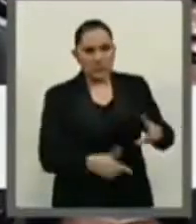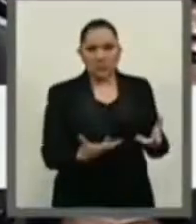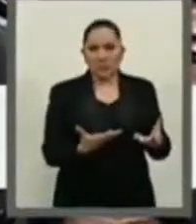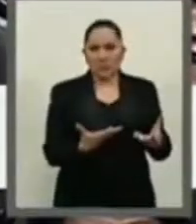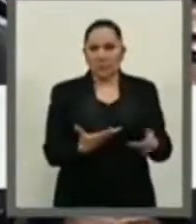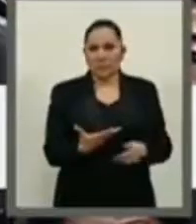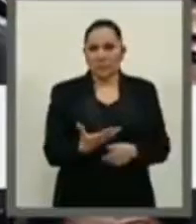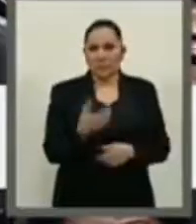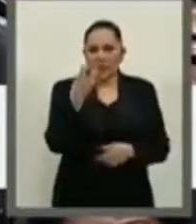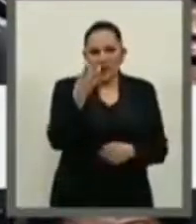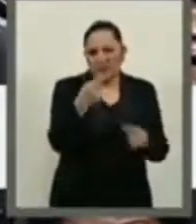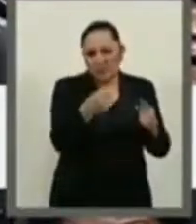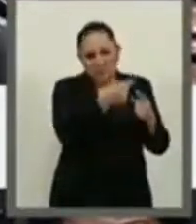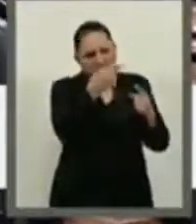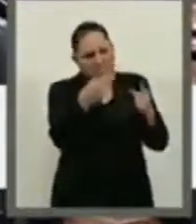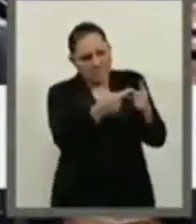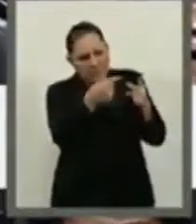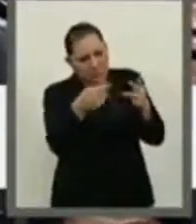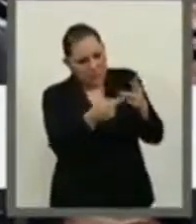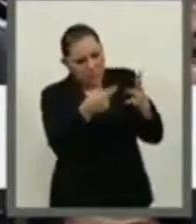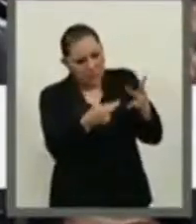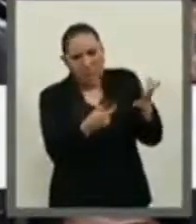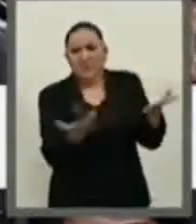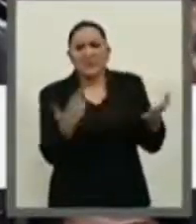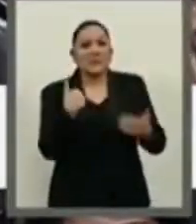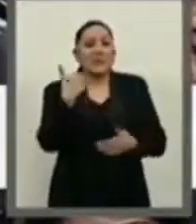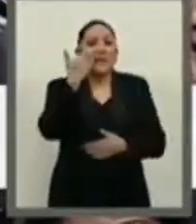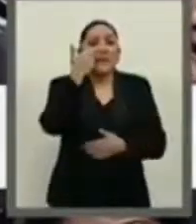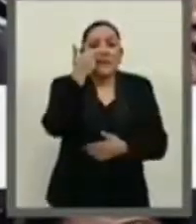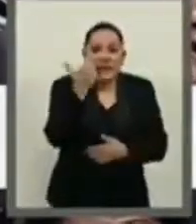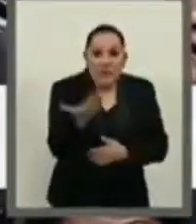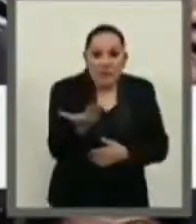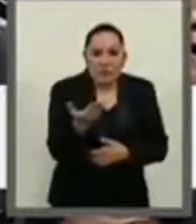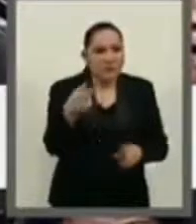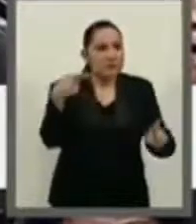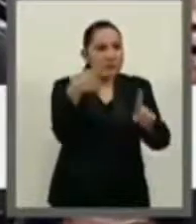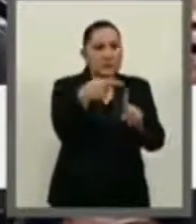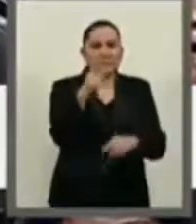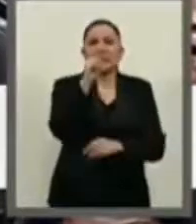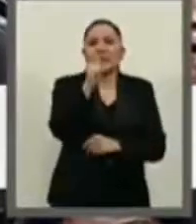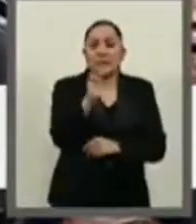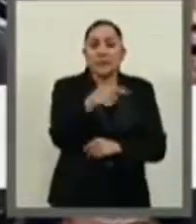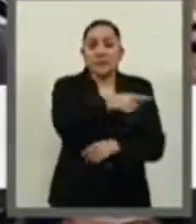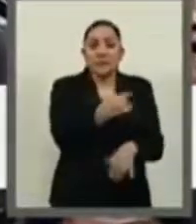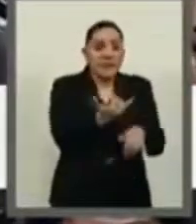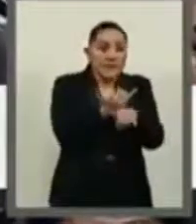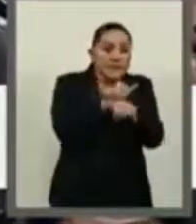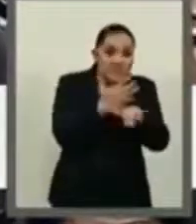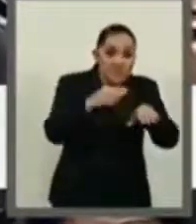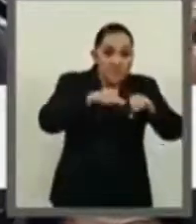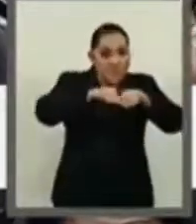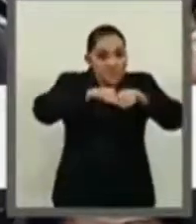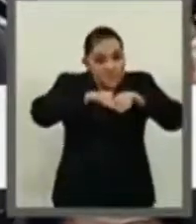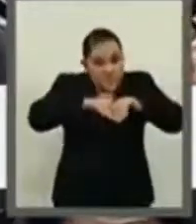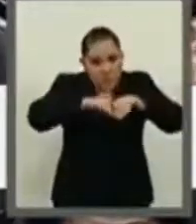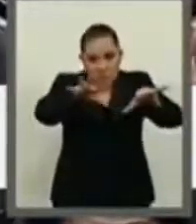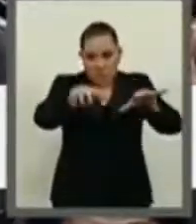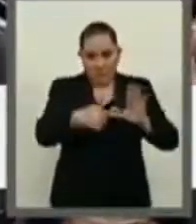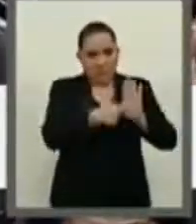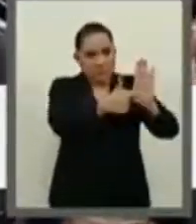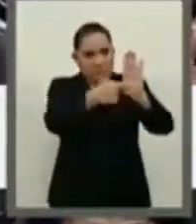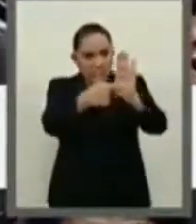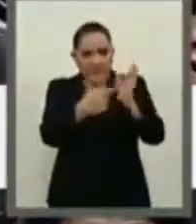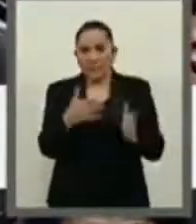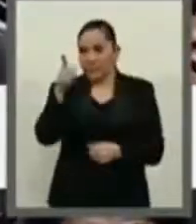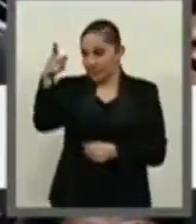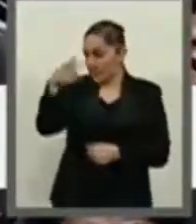etcéteras. ¿Qué queremos? Que en la difusión, en la comunicación de la presidencia de la